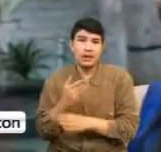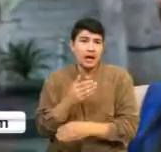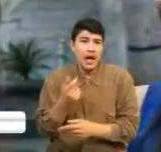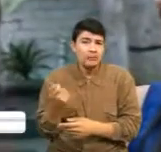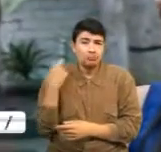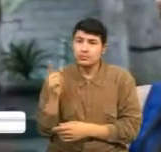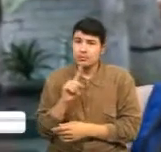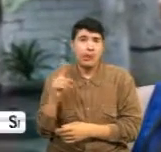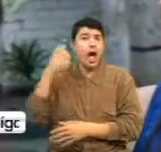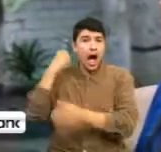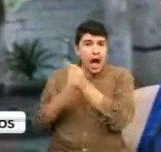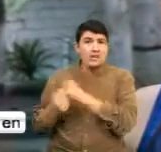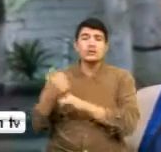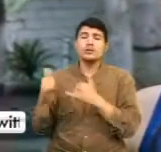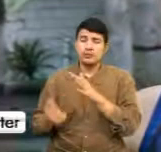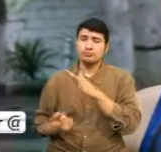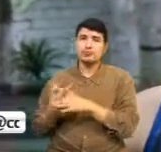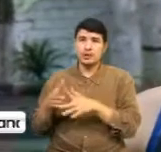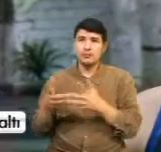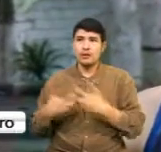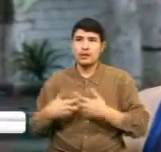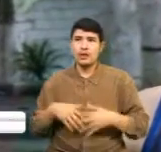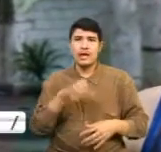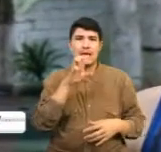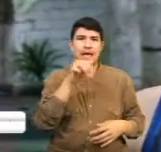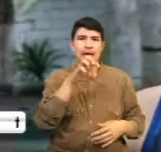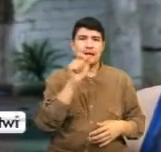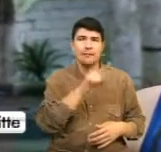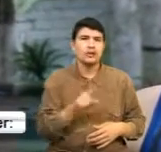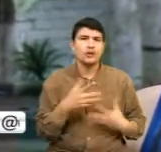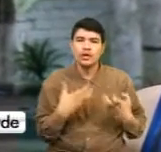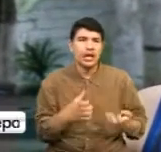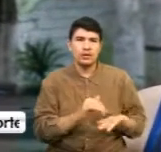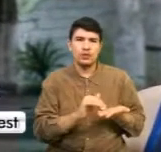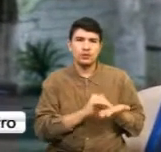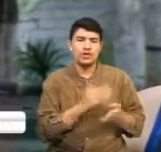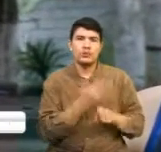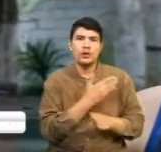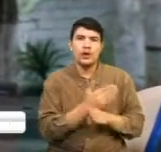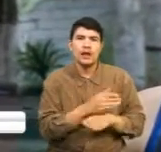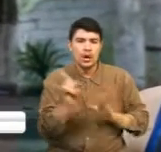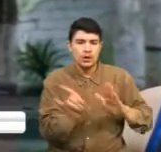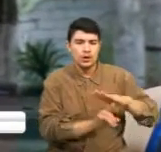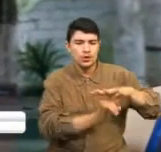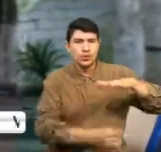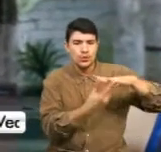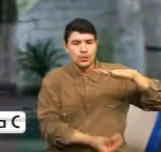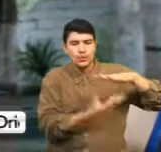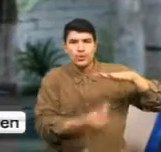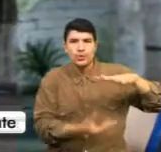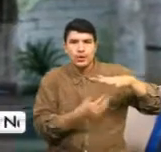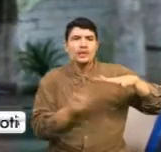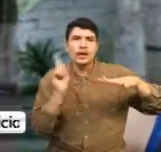En paz, de no querer arreglar el problema de los resumideros, como también limpiarlos y